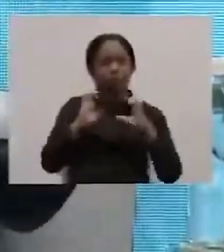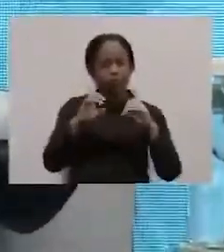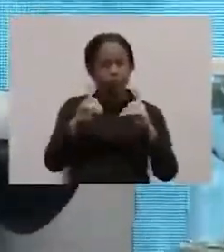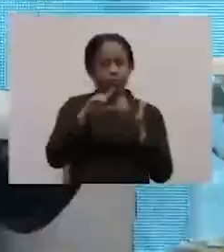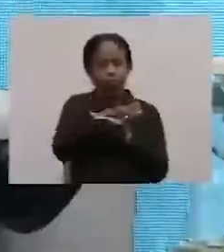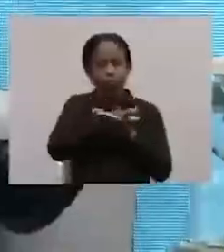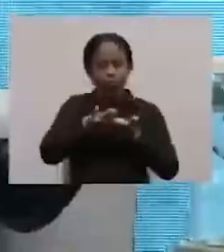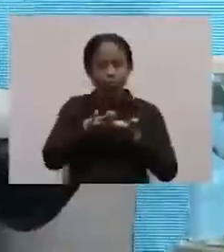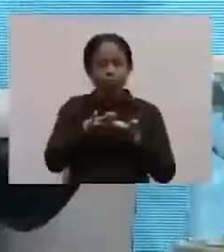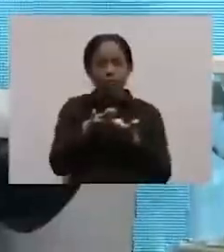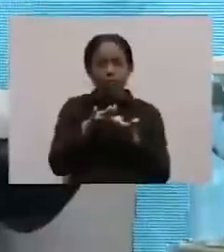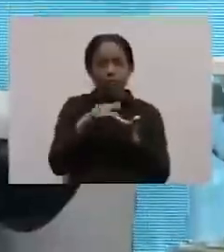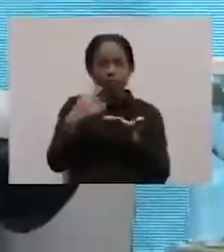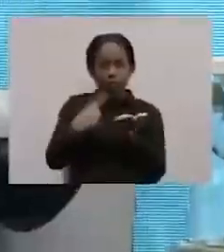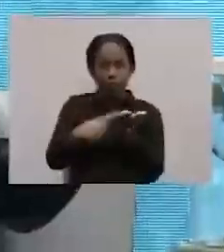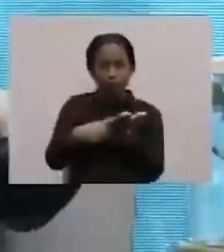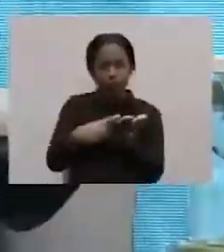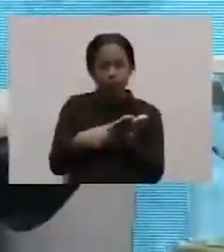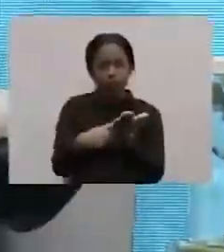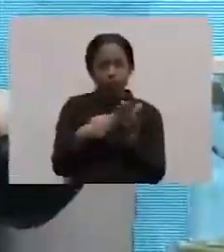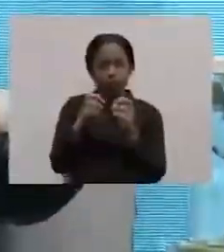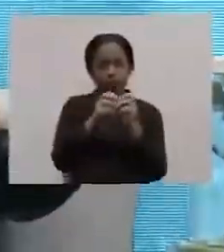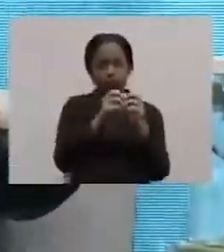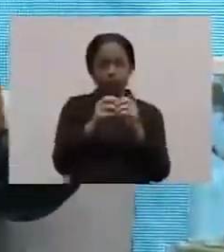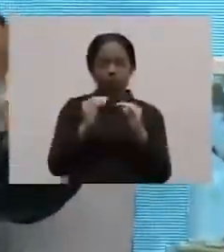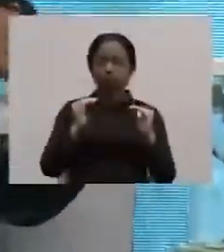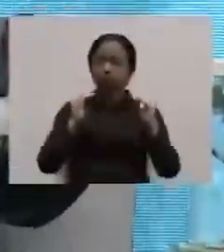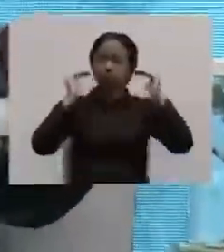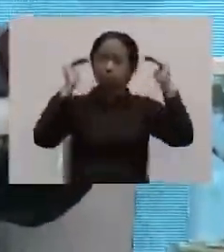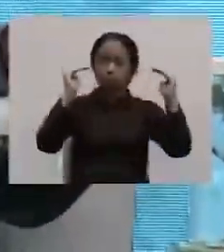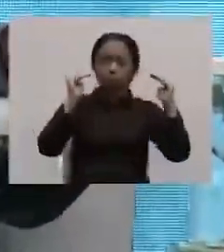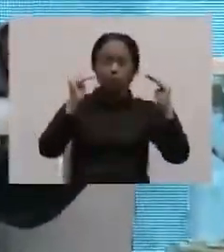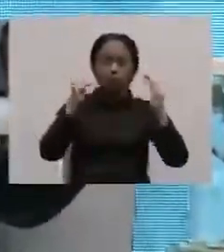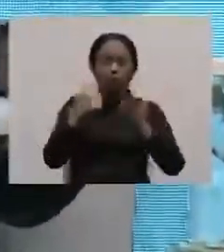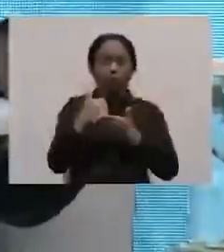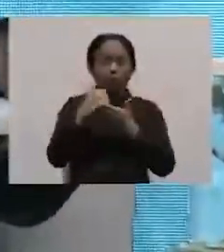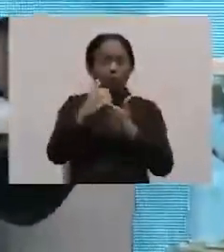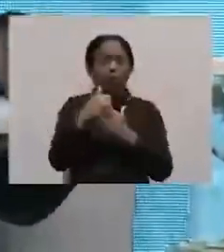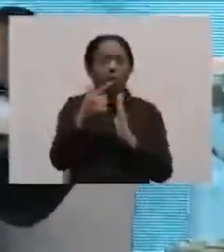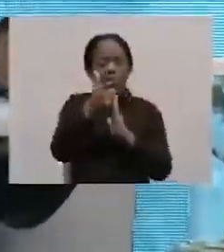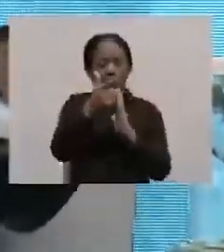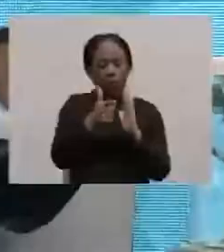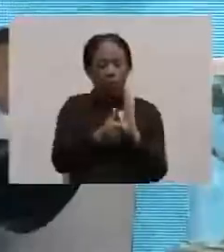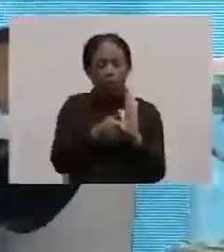debate de altura, que genere una ley electoral